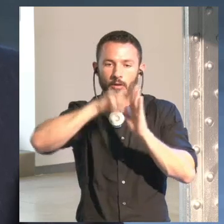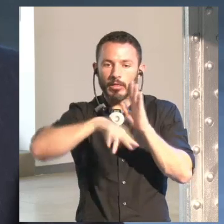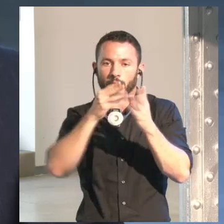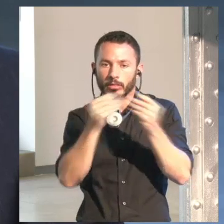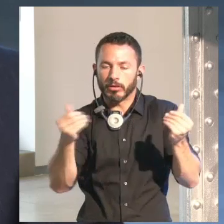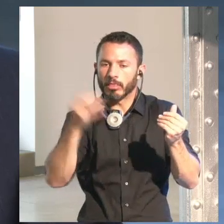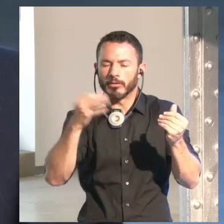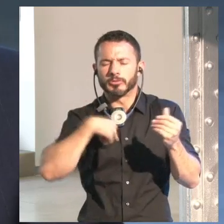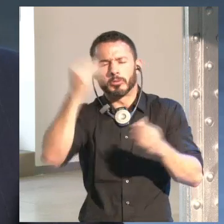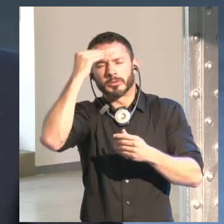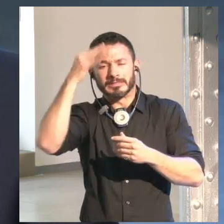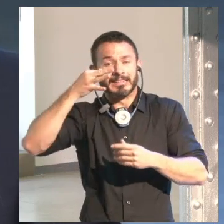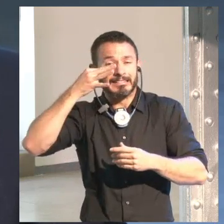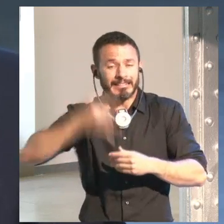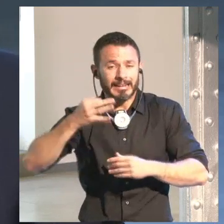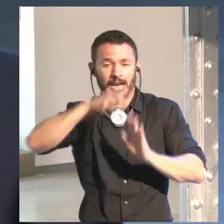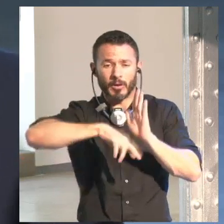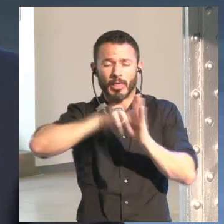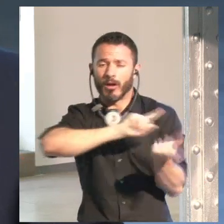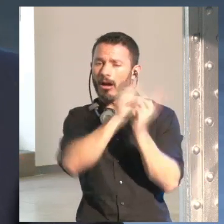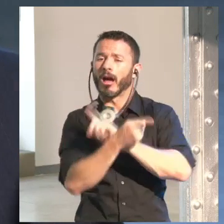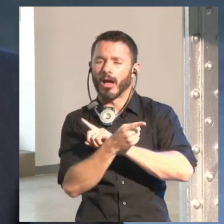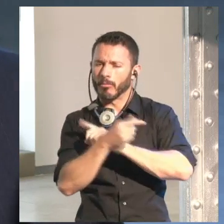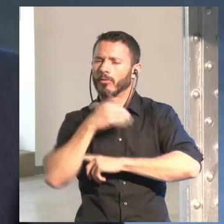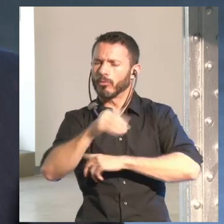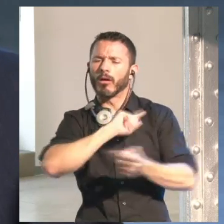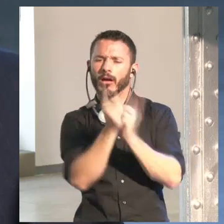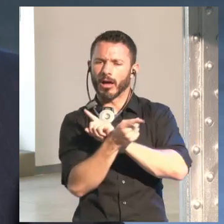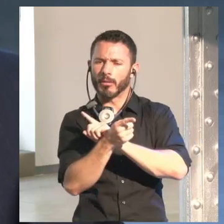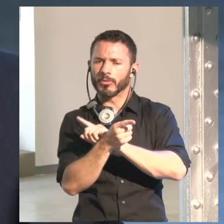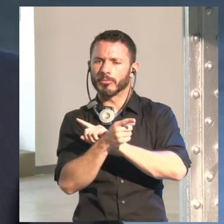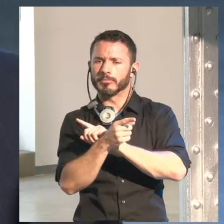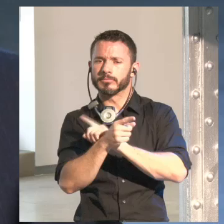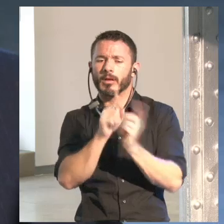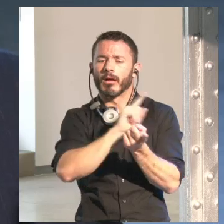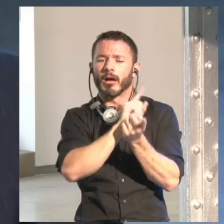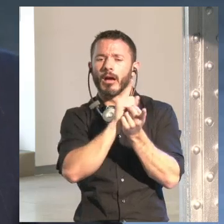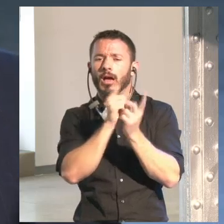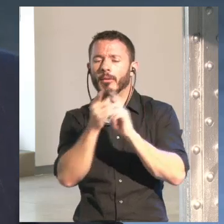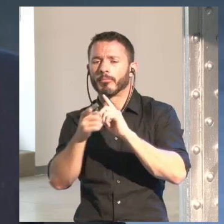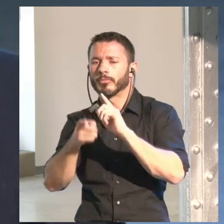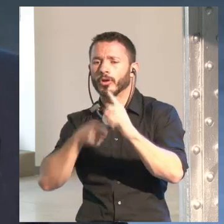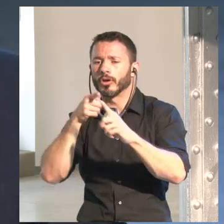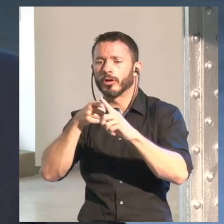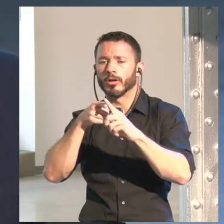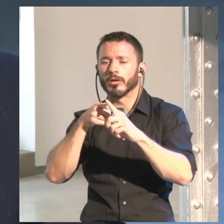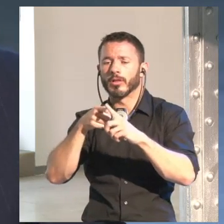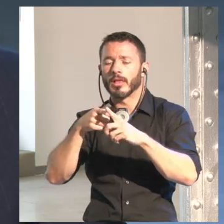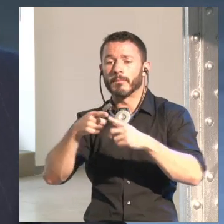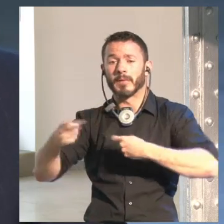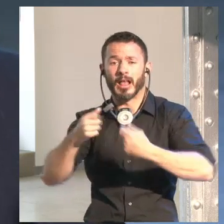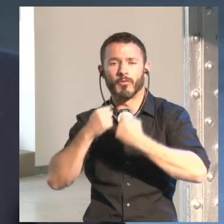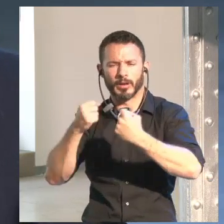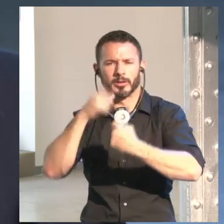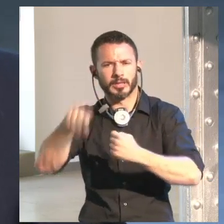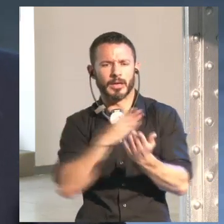significativa. Yo creo que va a haber un cambio en la regulación. Va a haber un movimiento hacia basarnos más en las fuerzas del mercado, pero va a haber